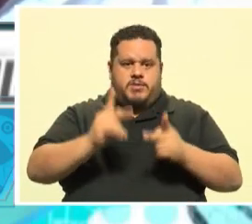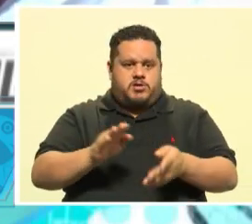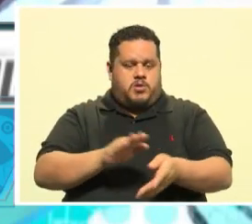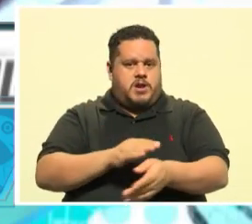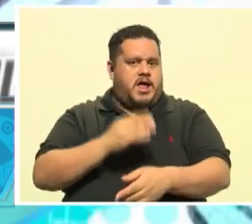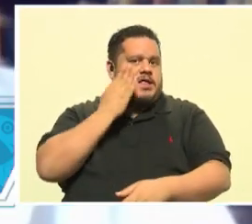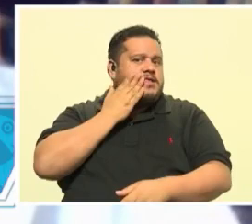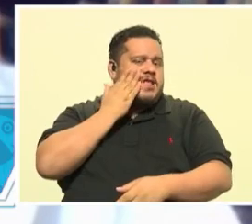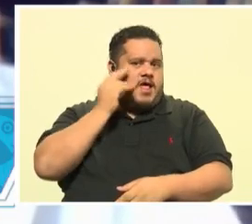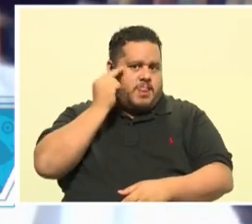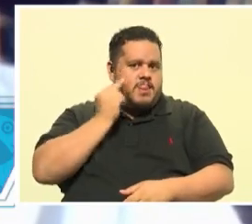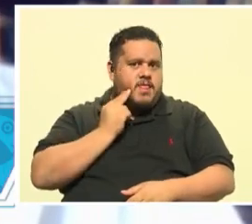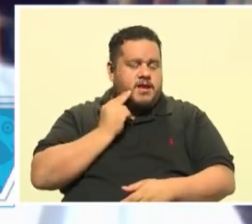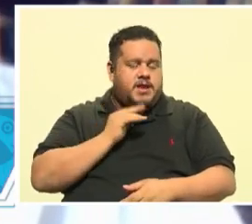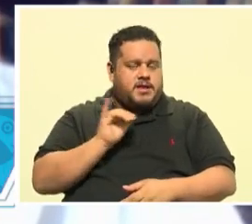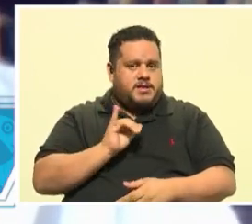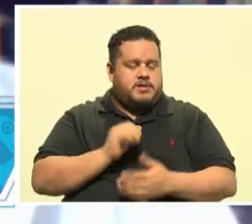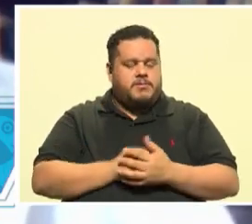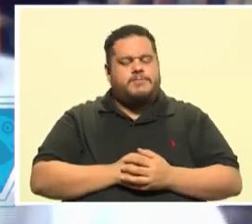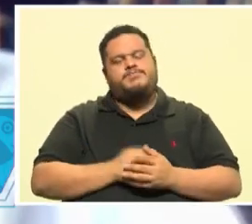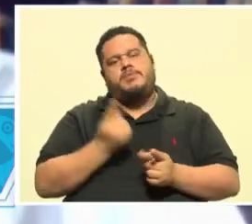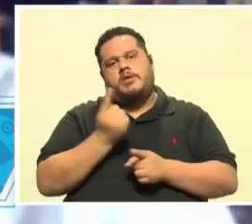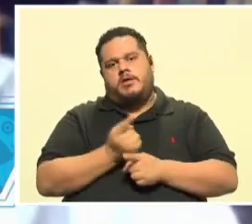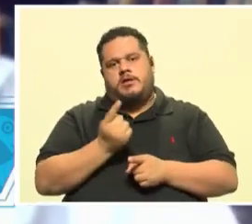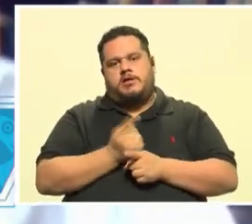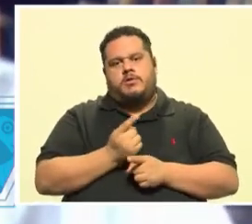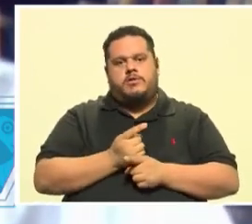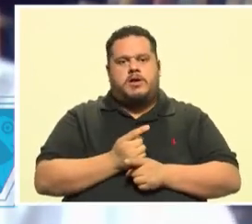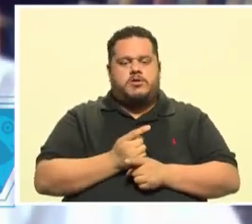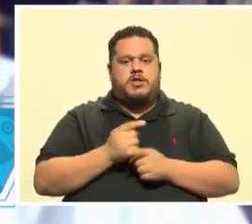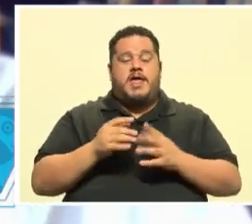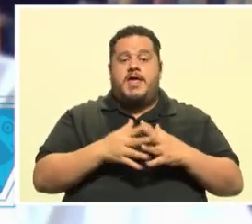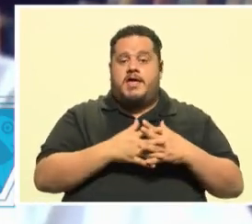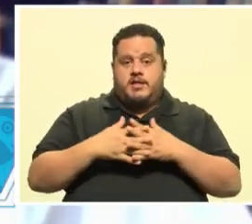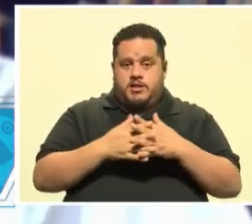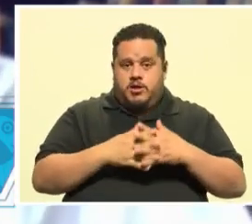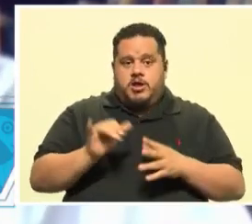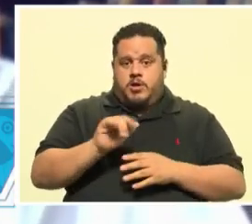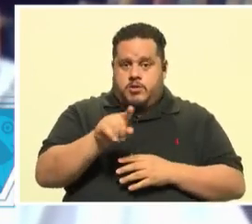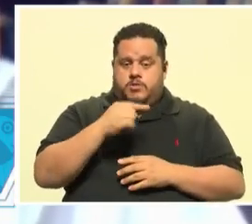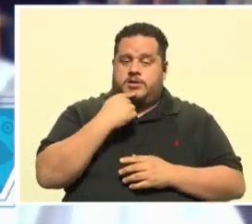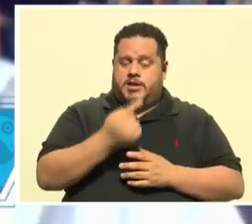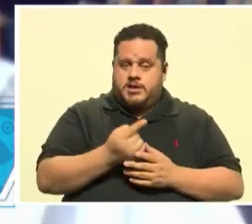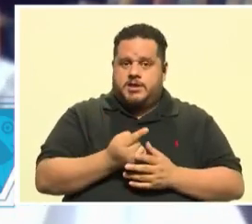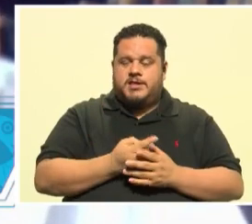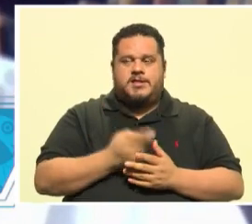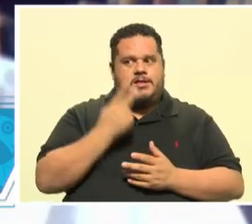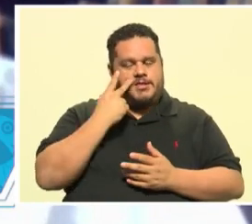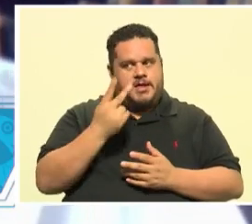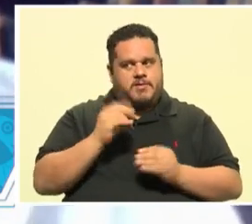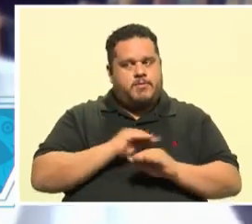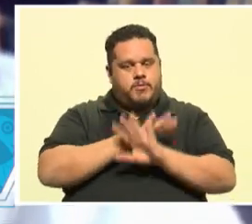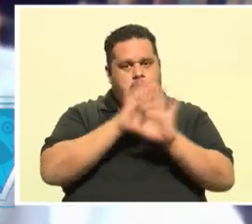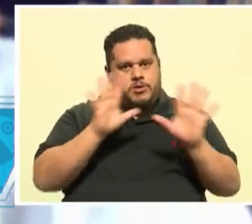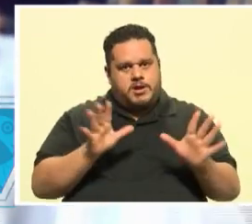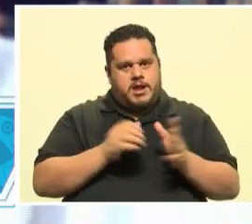muy afortunada la decisión de la Caja Costarricense del Seguro Social de instalar en la zona norte un hospital de